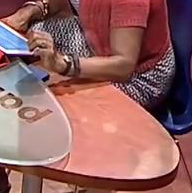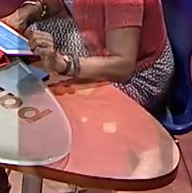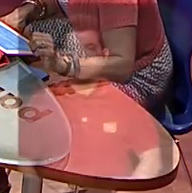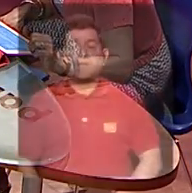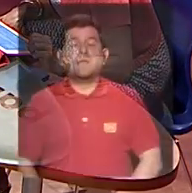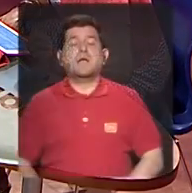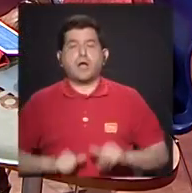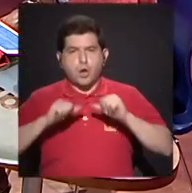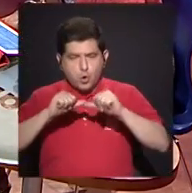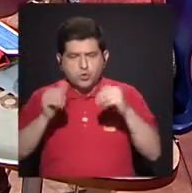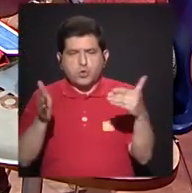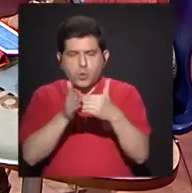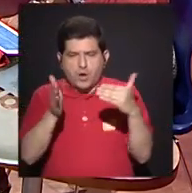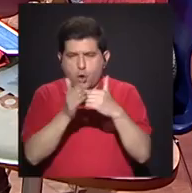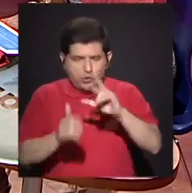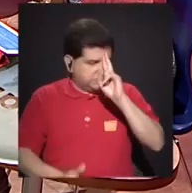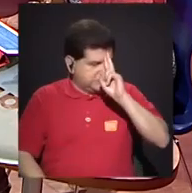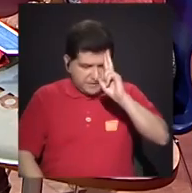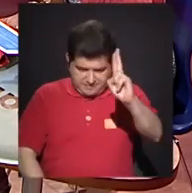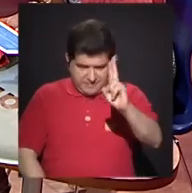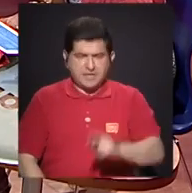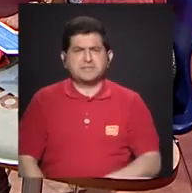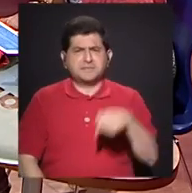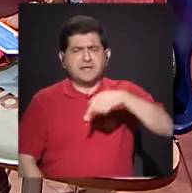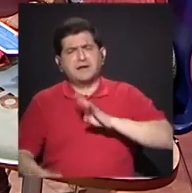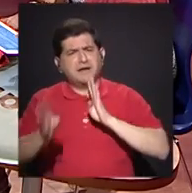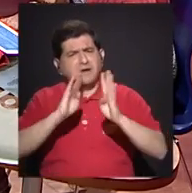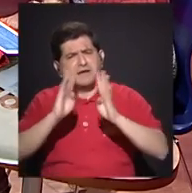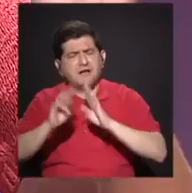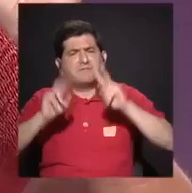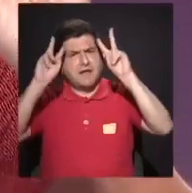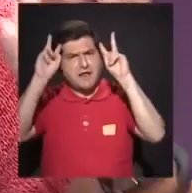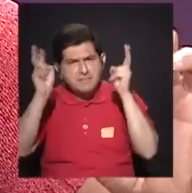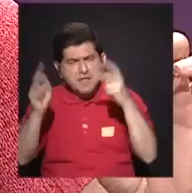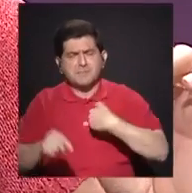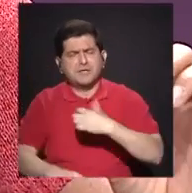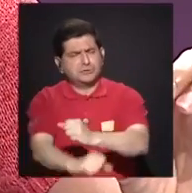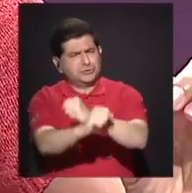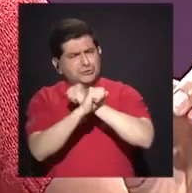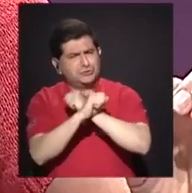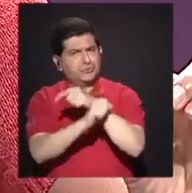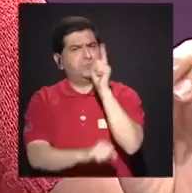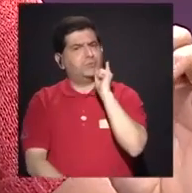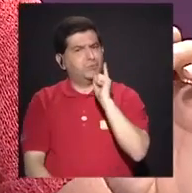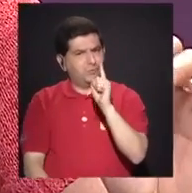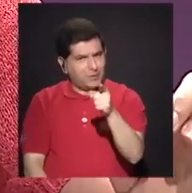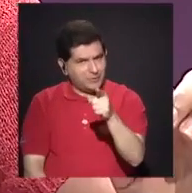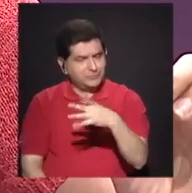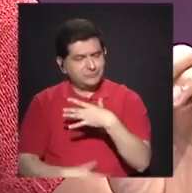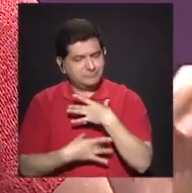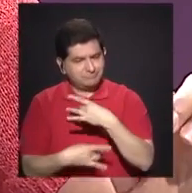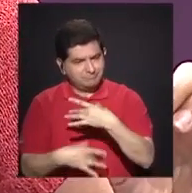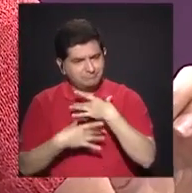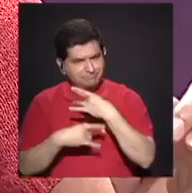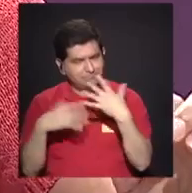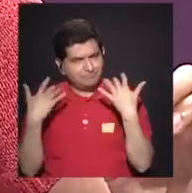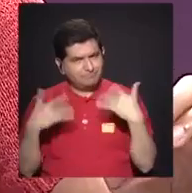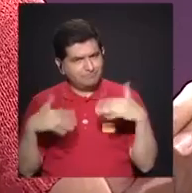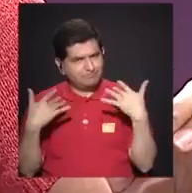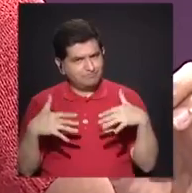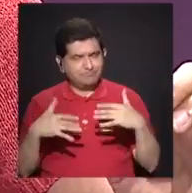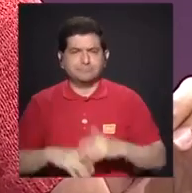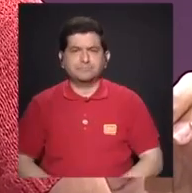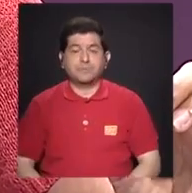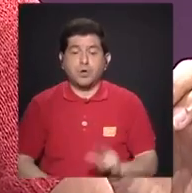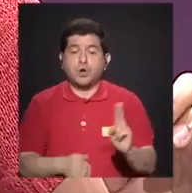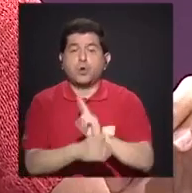Estamos de regreso en Irreverencias y estamos conversando hoy sobre un tema que estoy segura que a ustedes les interesa muchísimo y